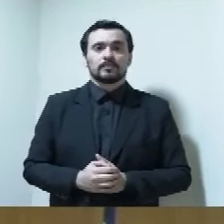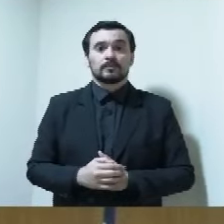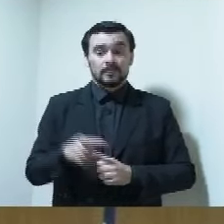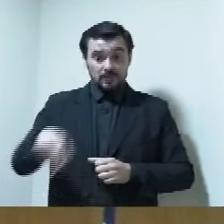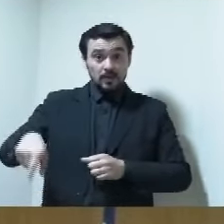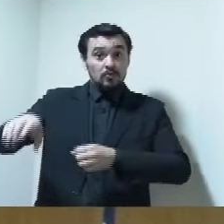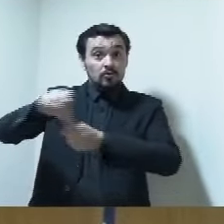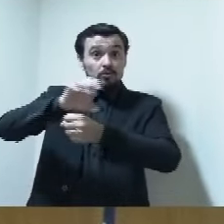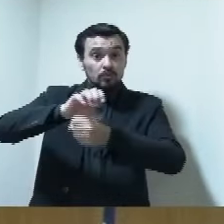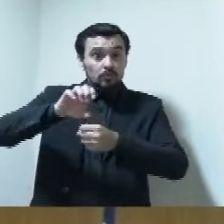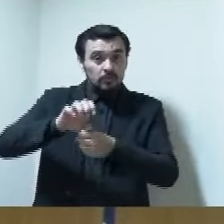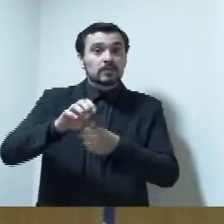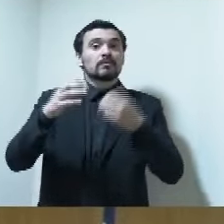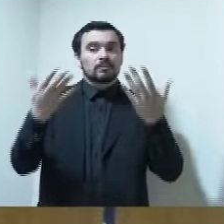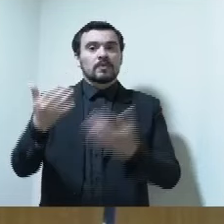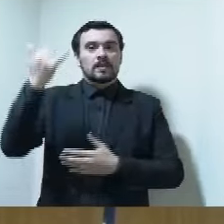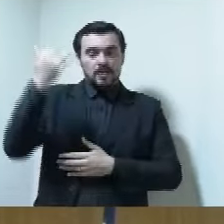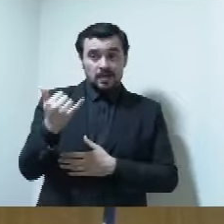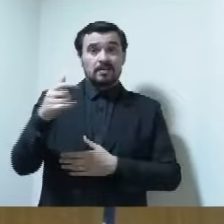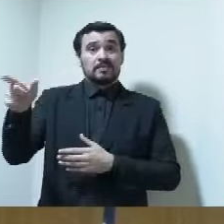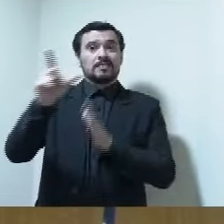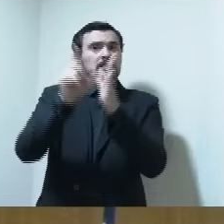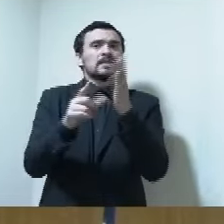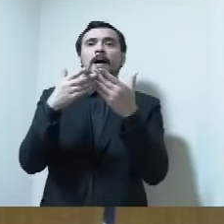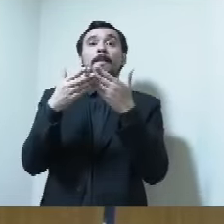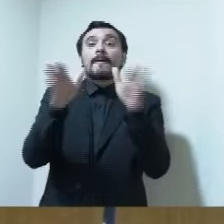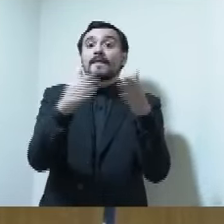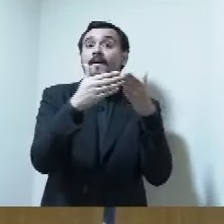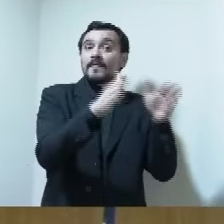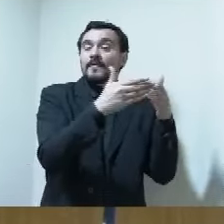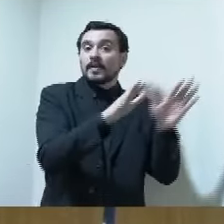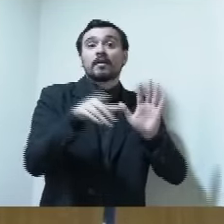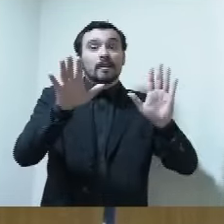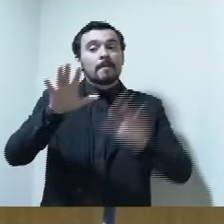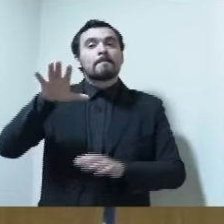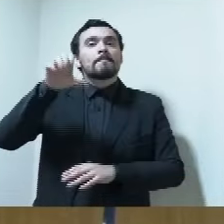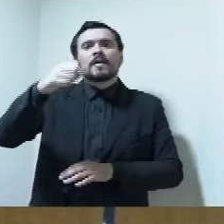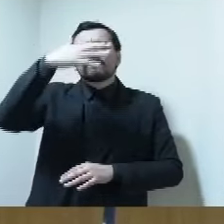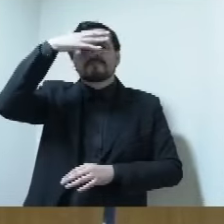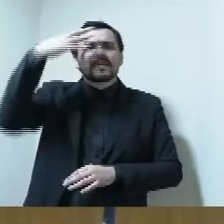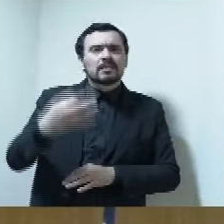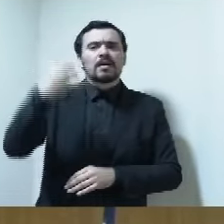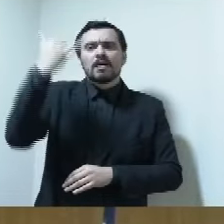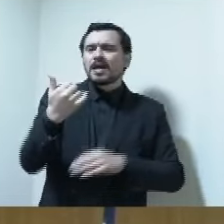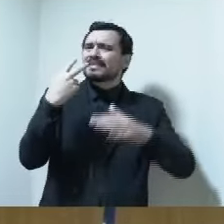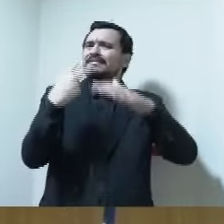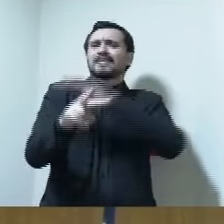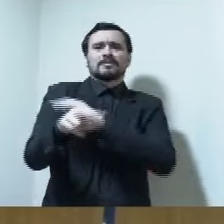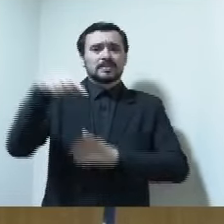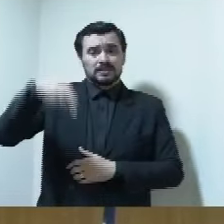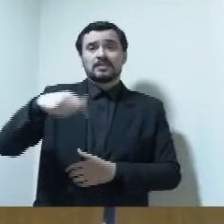Congreso, que con las listas desbloqueadas, es el de mayor legitimidad democrática en la historia de nuestro